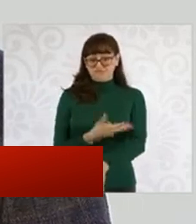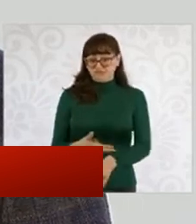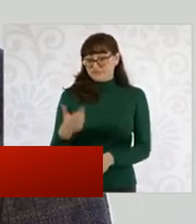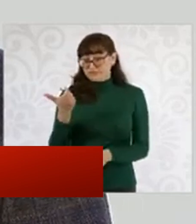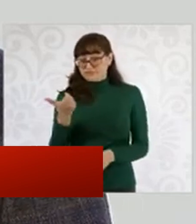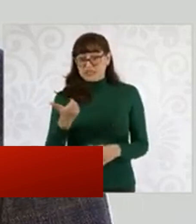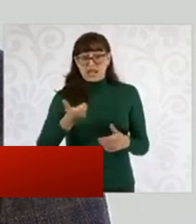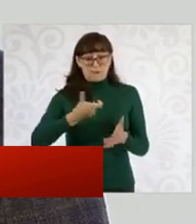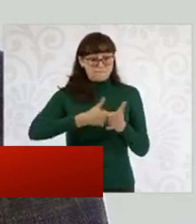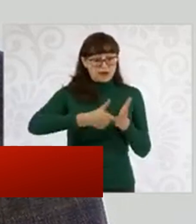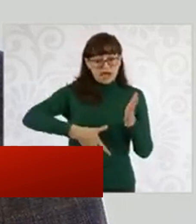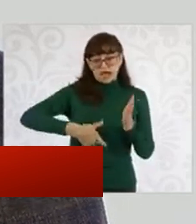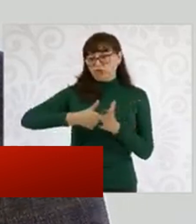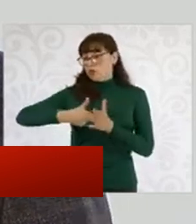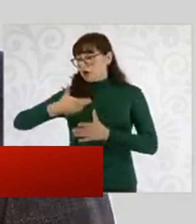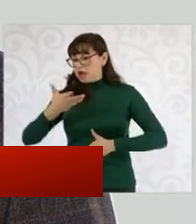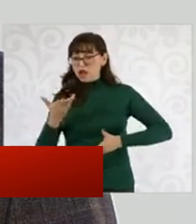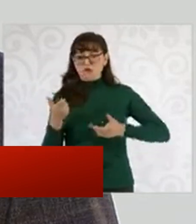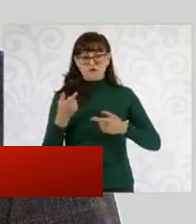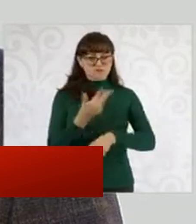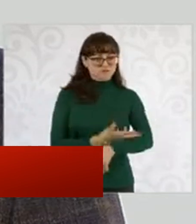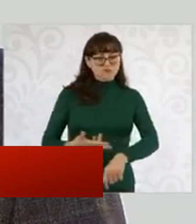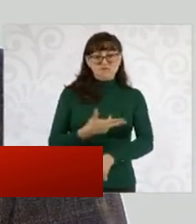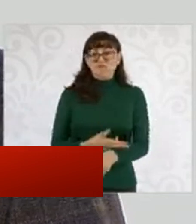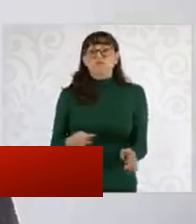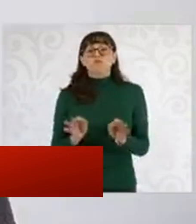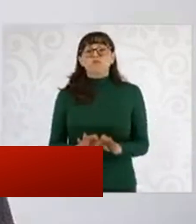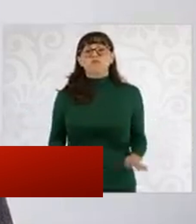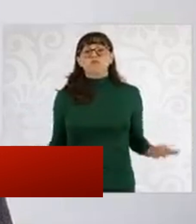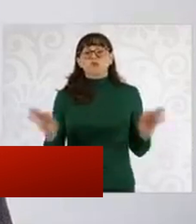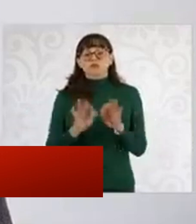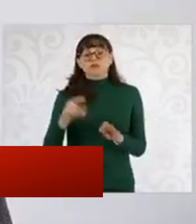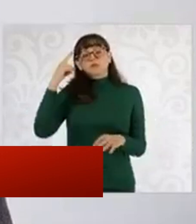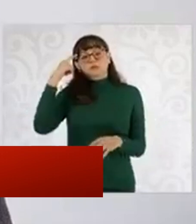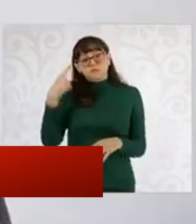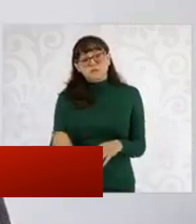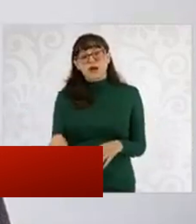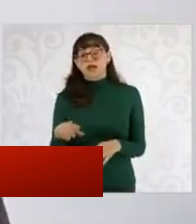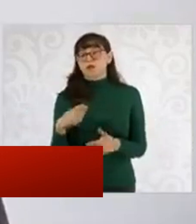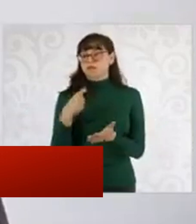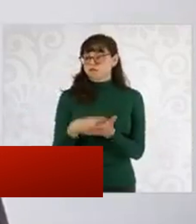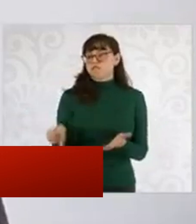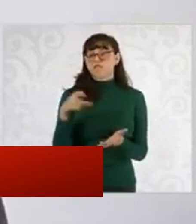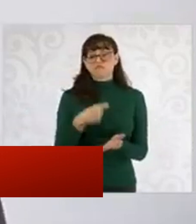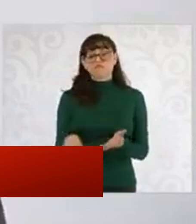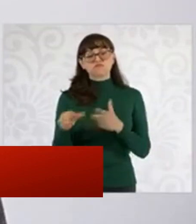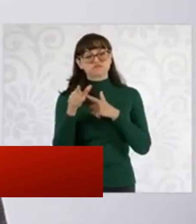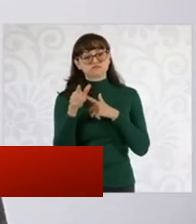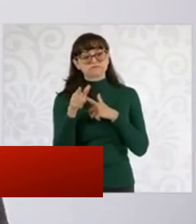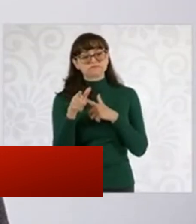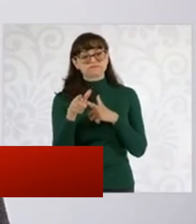costos es crucial para poder garantizar la sostenibilidad del sistema de